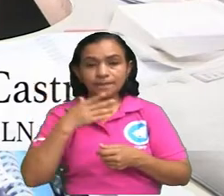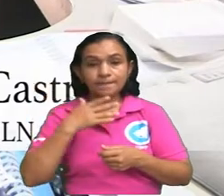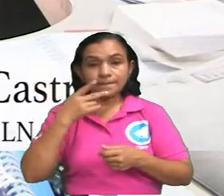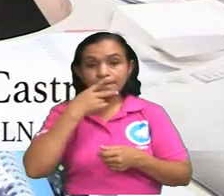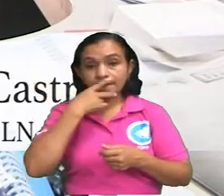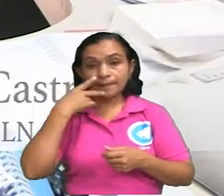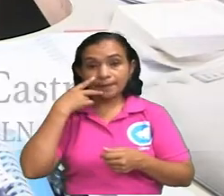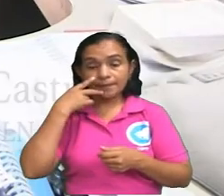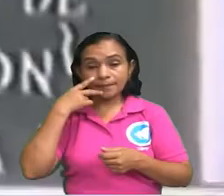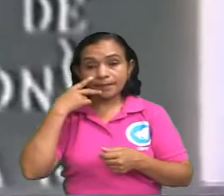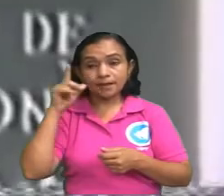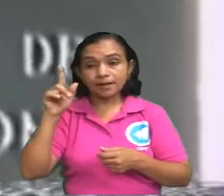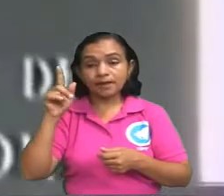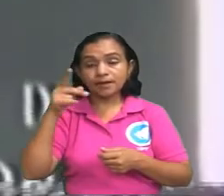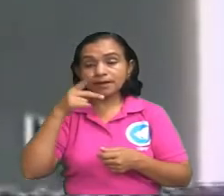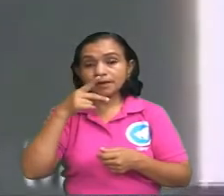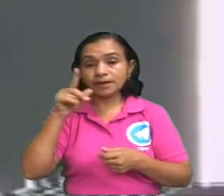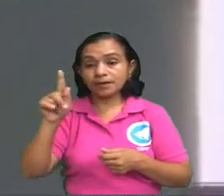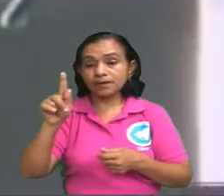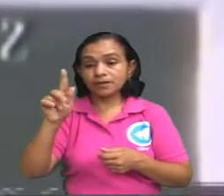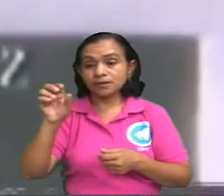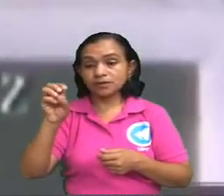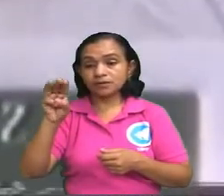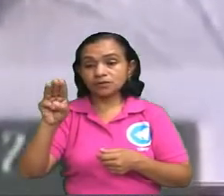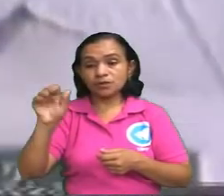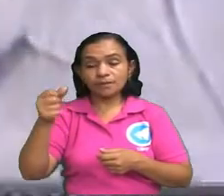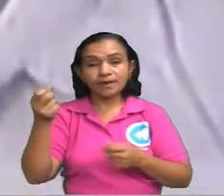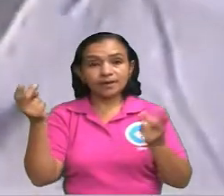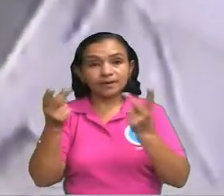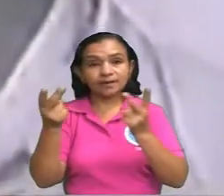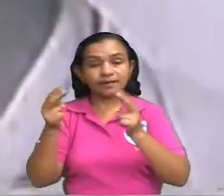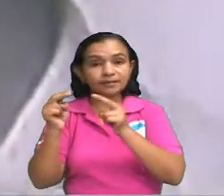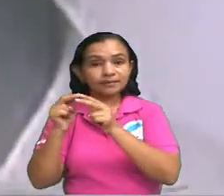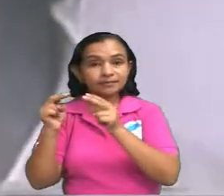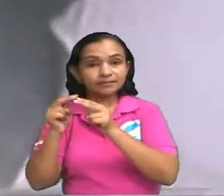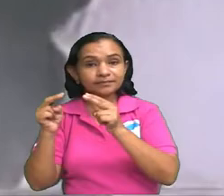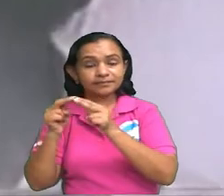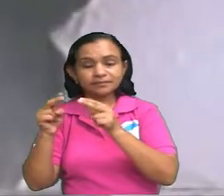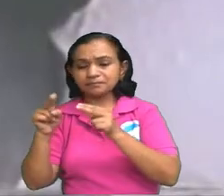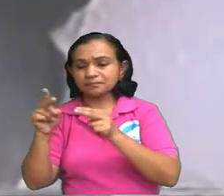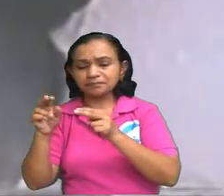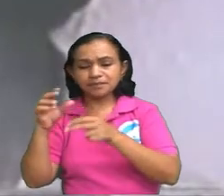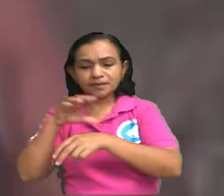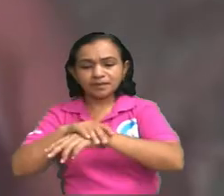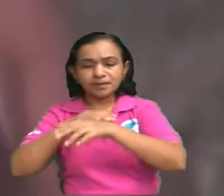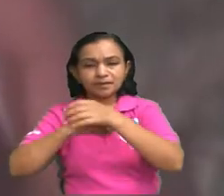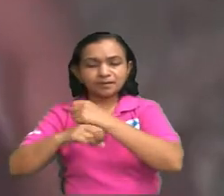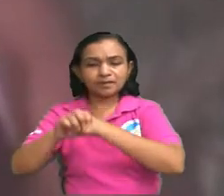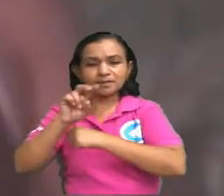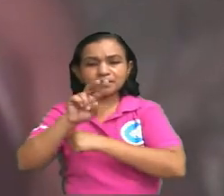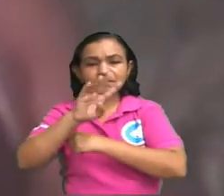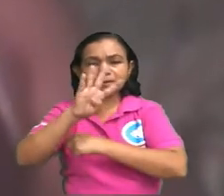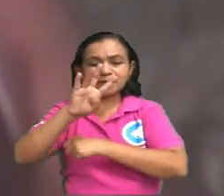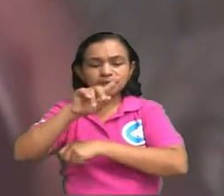Y se conocieron muy bien, convivían en la misma cárcel 24 horas al día